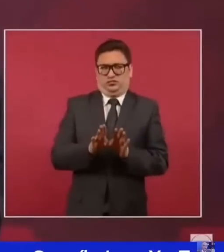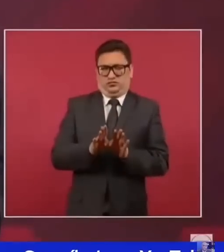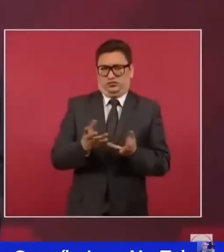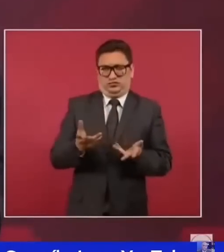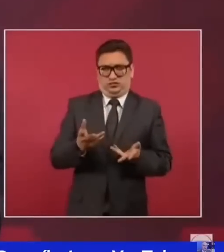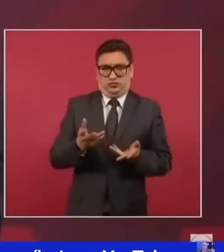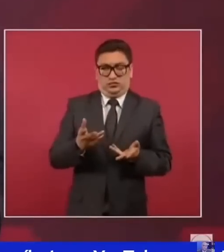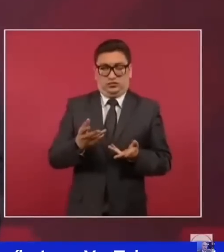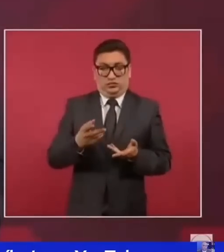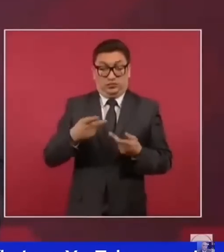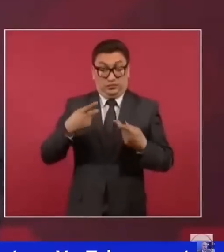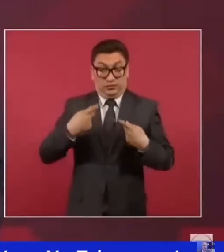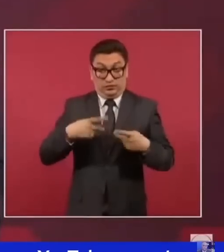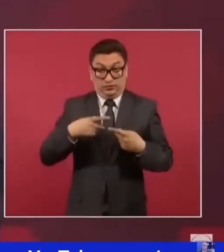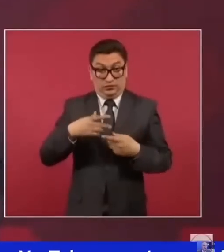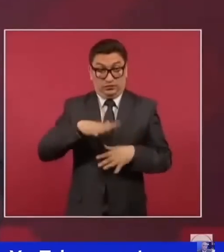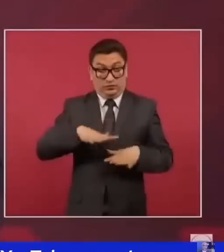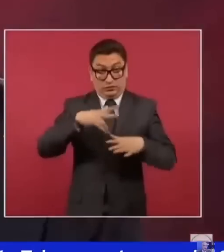México fuese